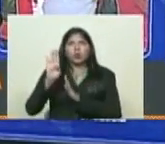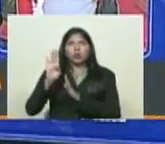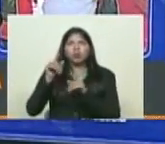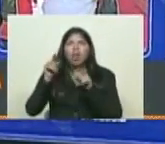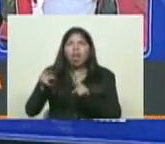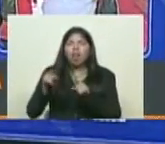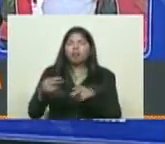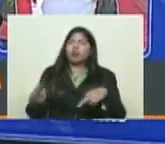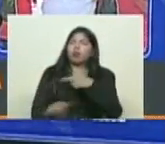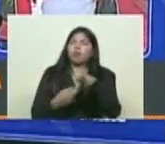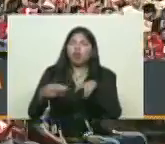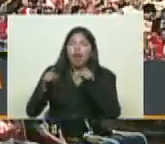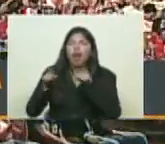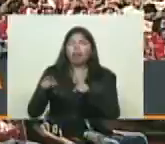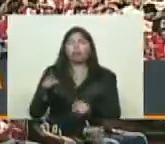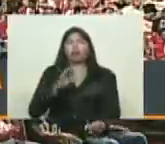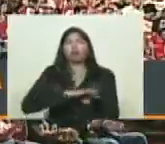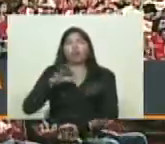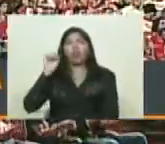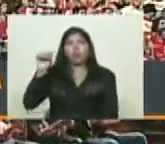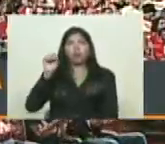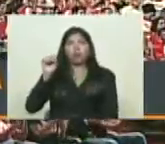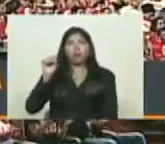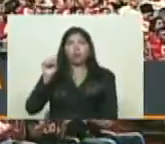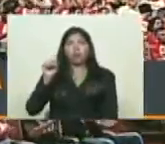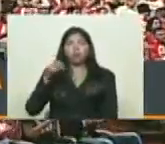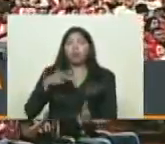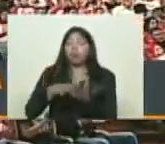eso es socialismo, compatriotas.